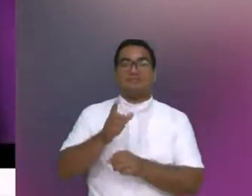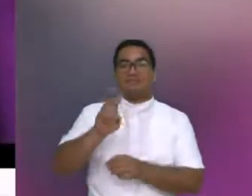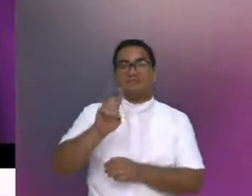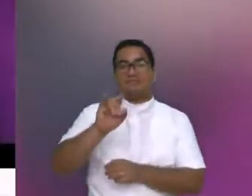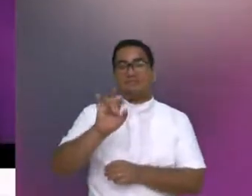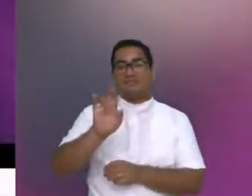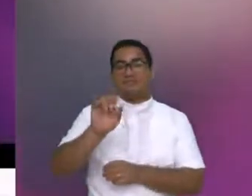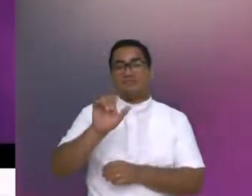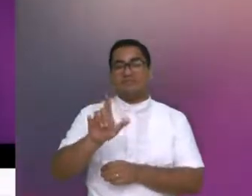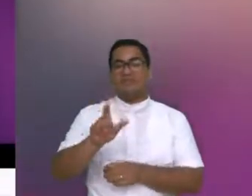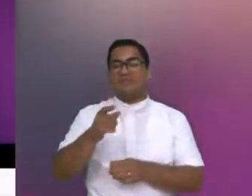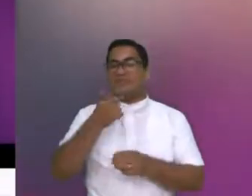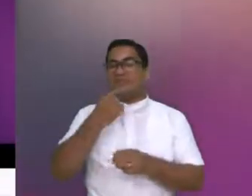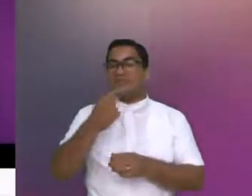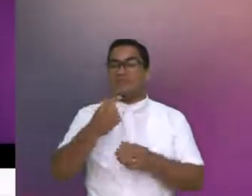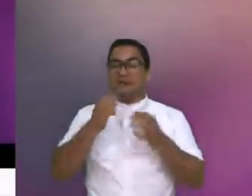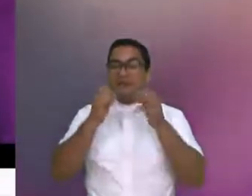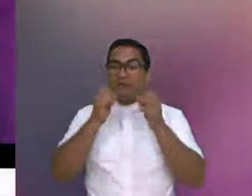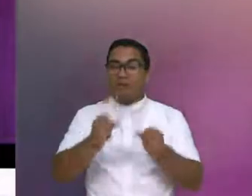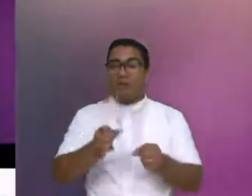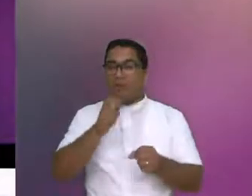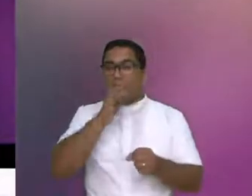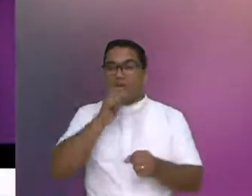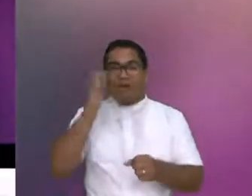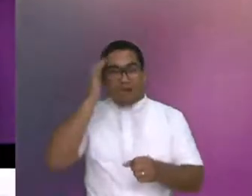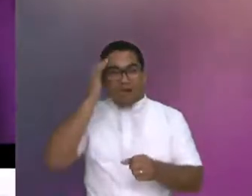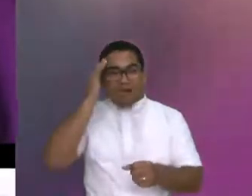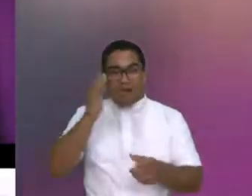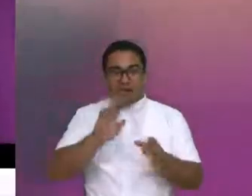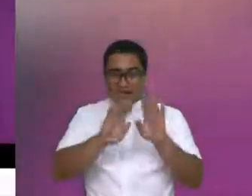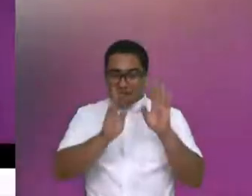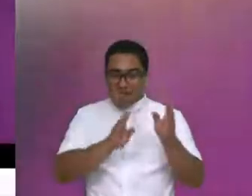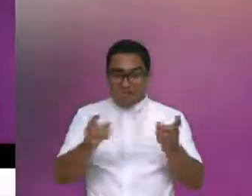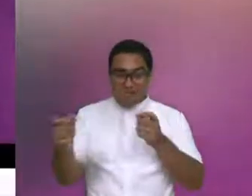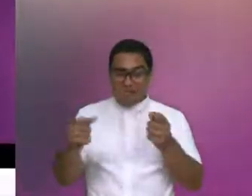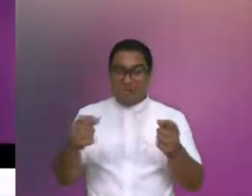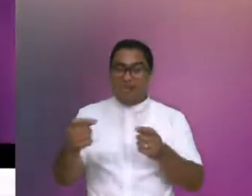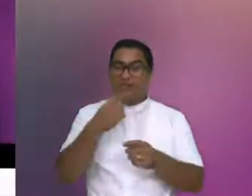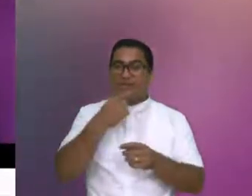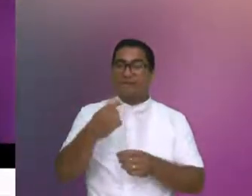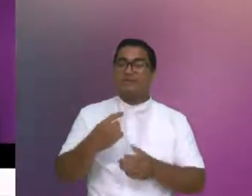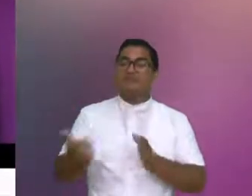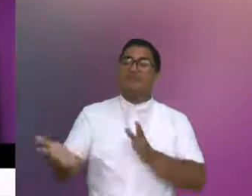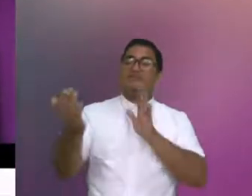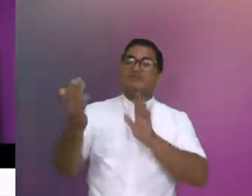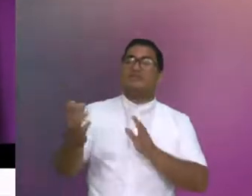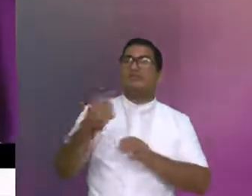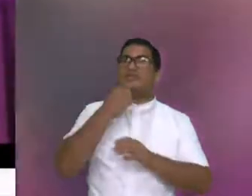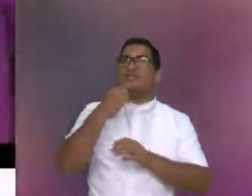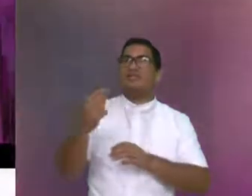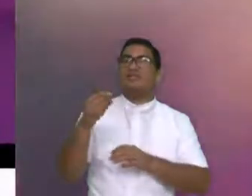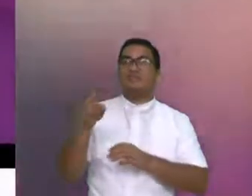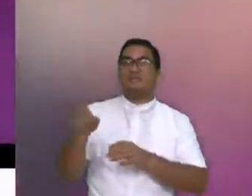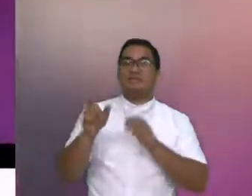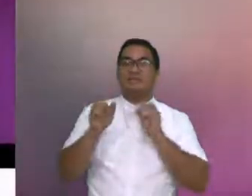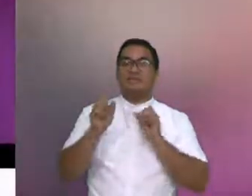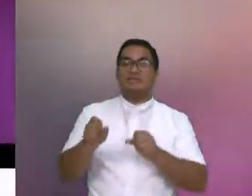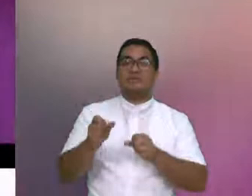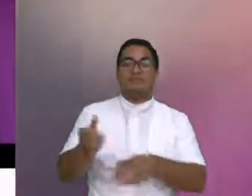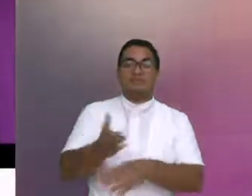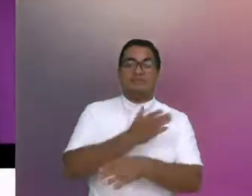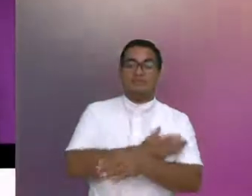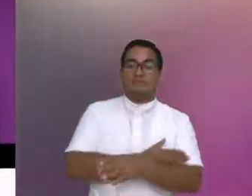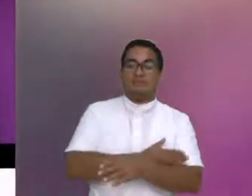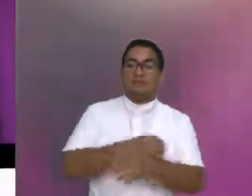un acosador de menores de edad que fue atrapado infraganti. Una mujer encaró y sometió por el cuello a un desconocido que habría retratado